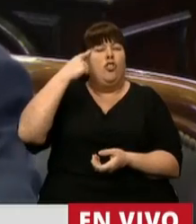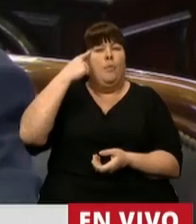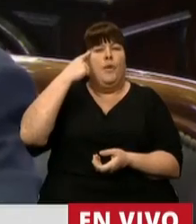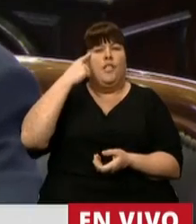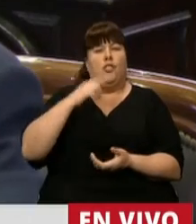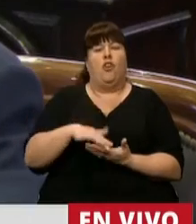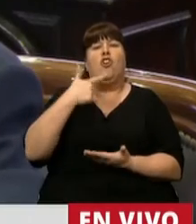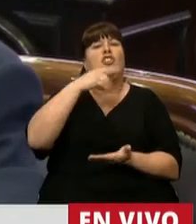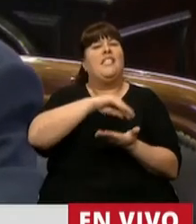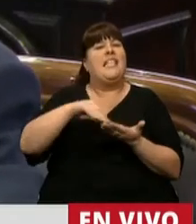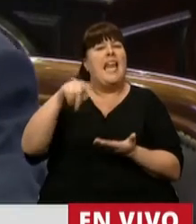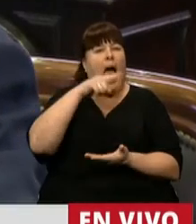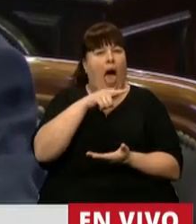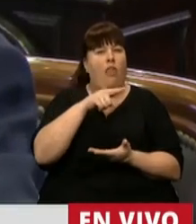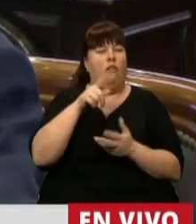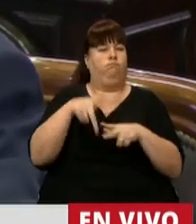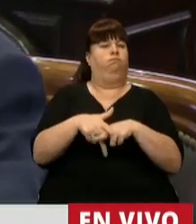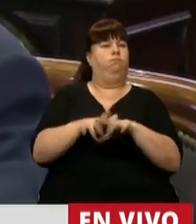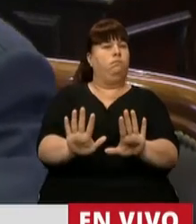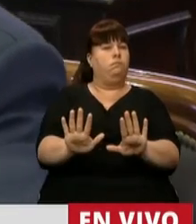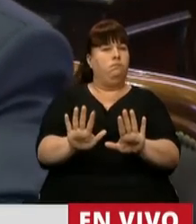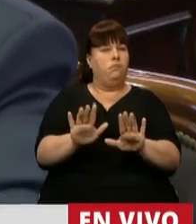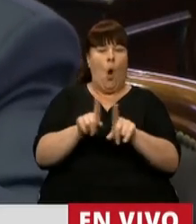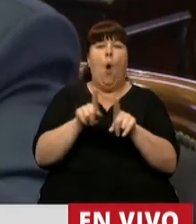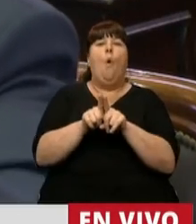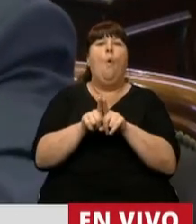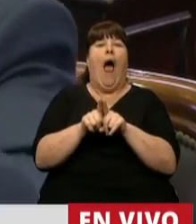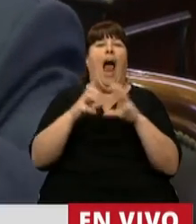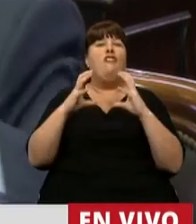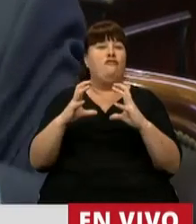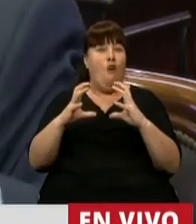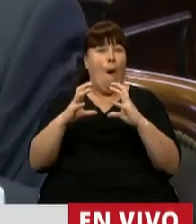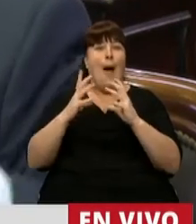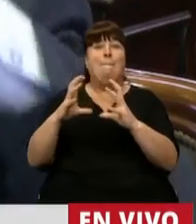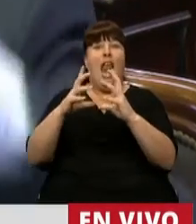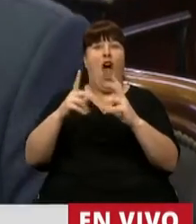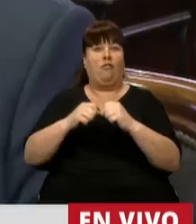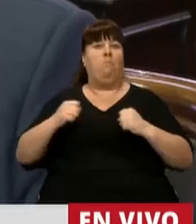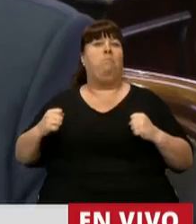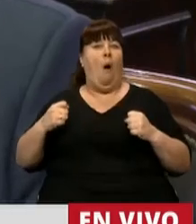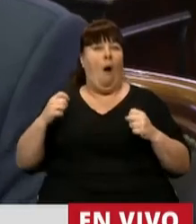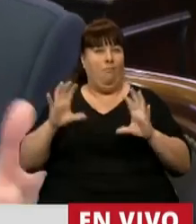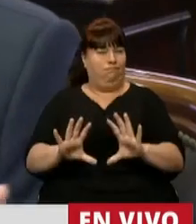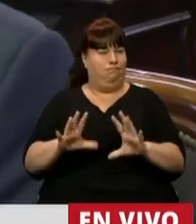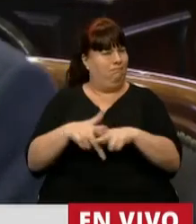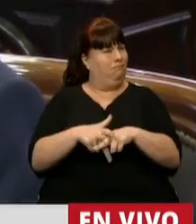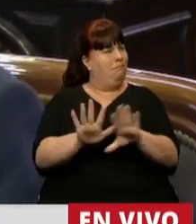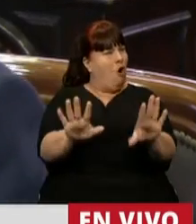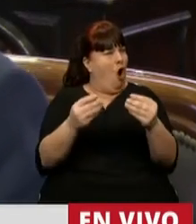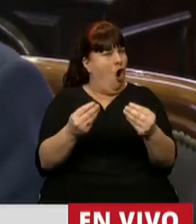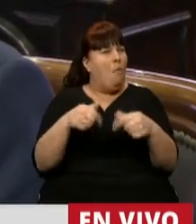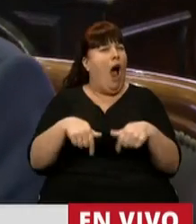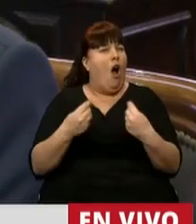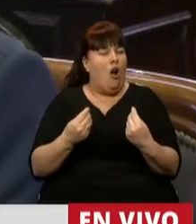que el Senado paró la pelota? Eso como con una cancha de fútbol, viene la pelota con el pecho, la para y dice, ¿qué